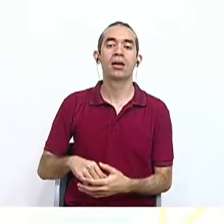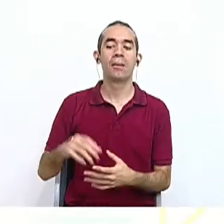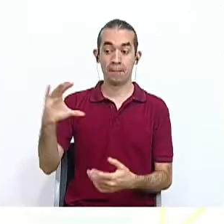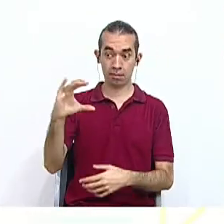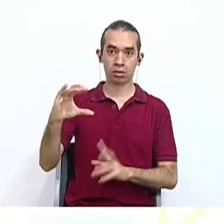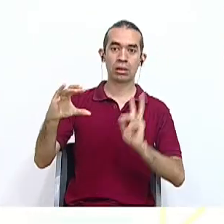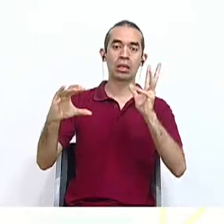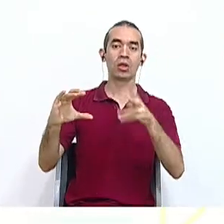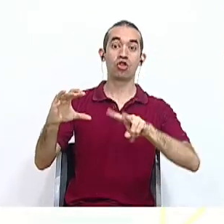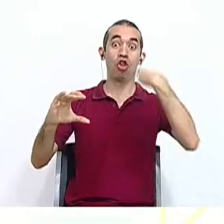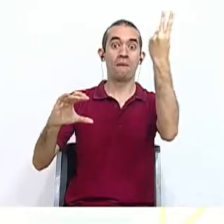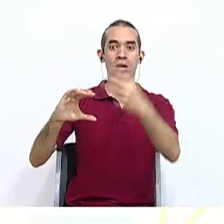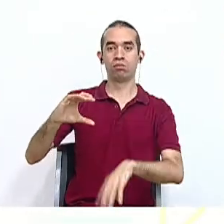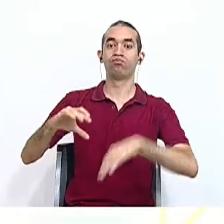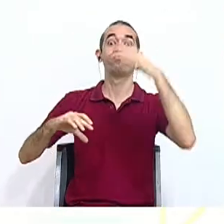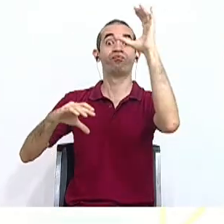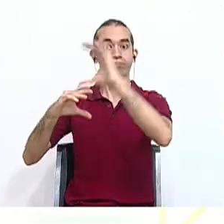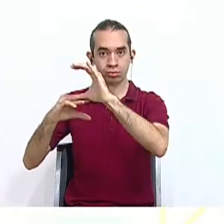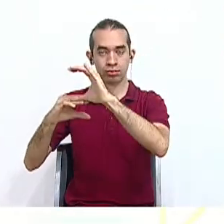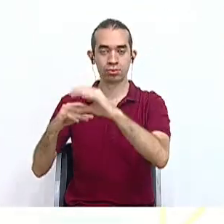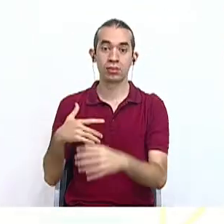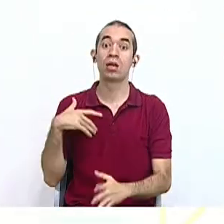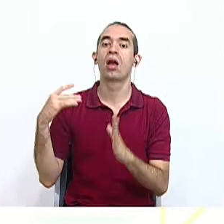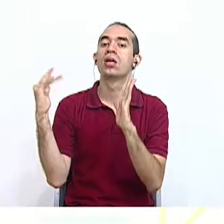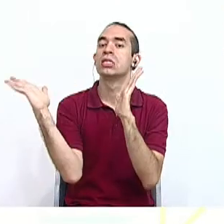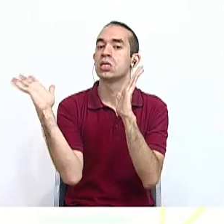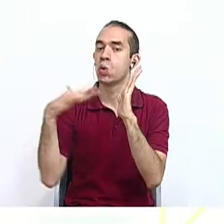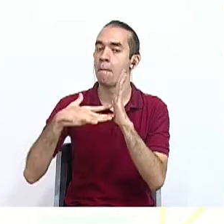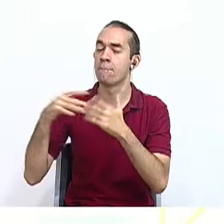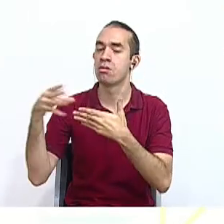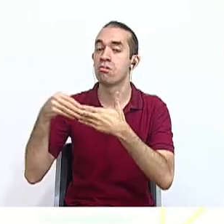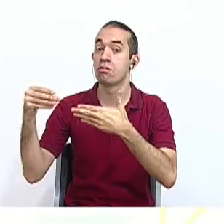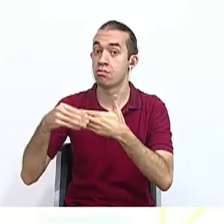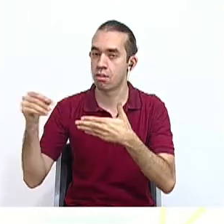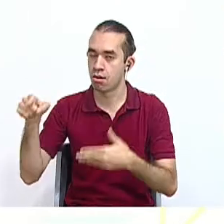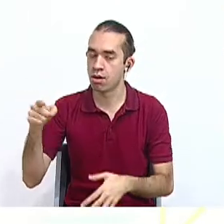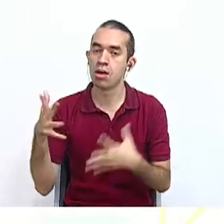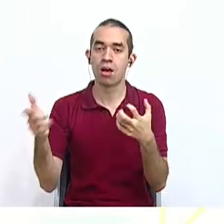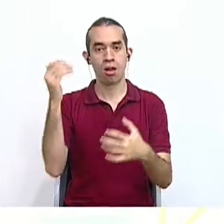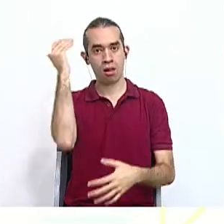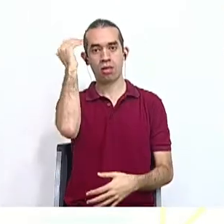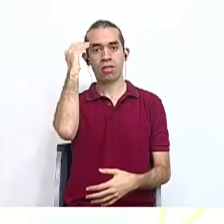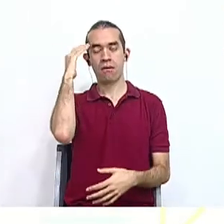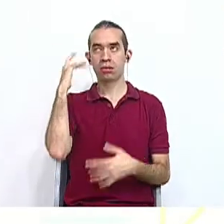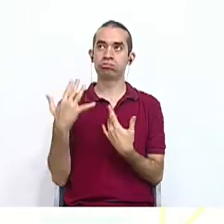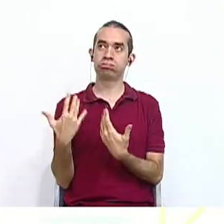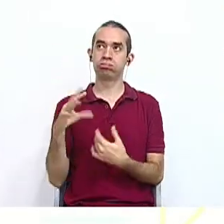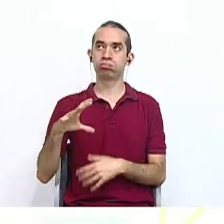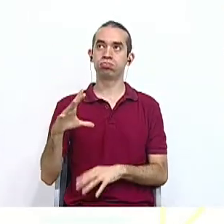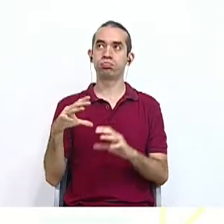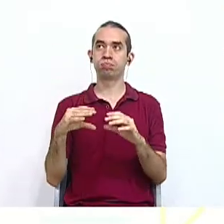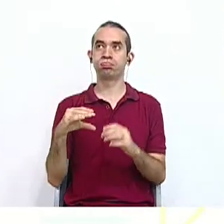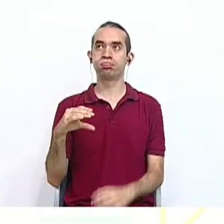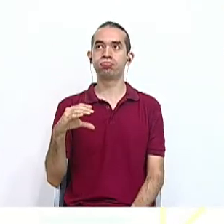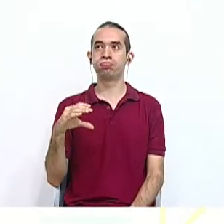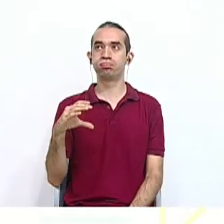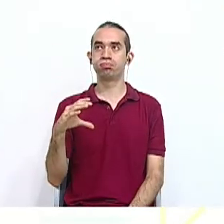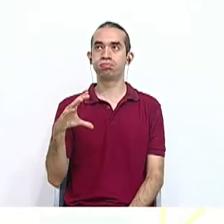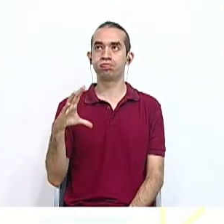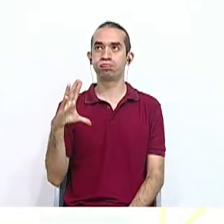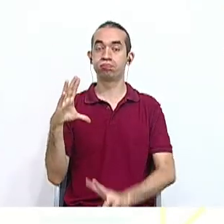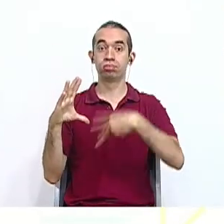¿saben cuánto? $5,000. Y ella lo que quiere es saber cuánto tiempo va a tardar en duplicar este